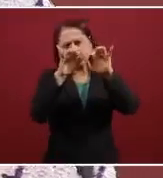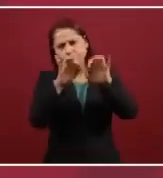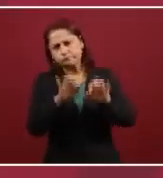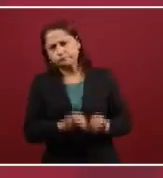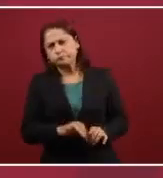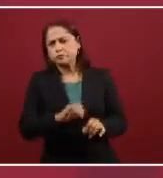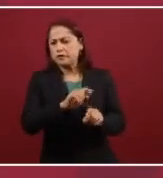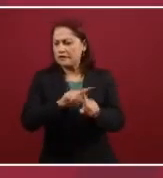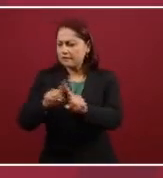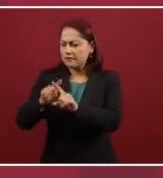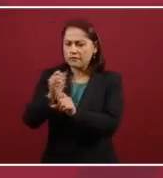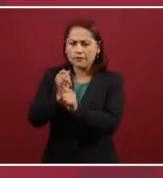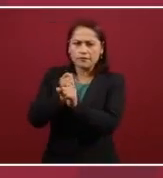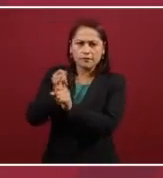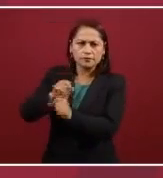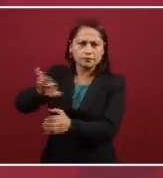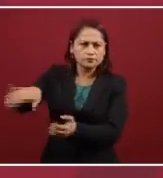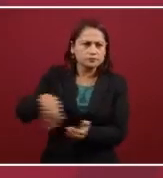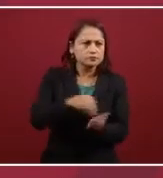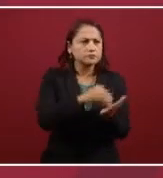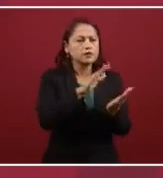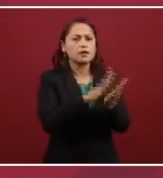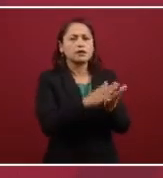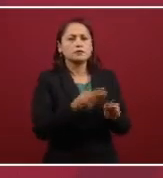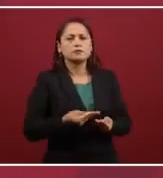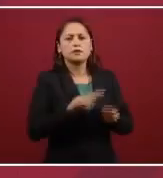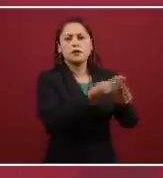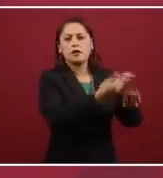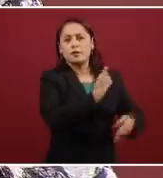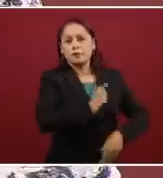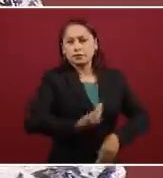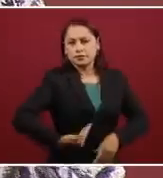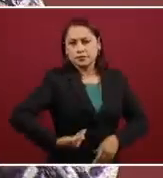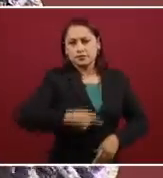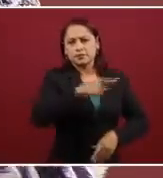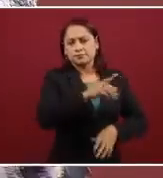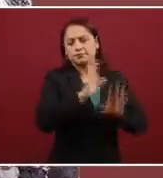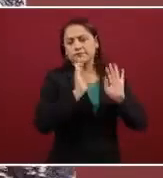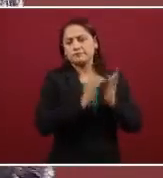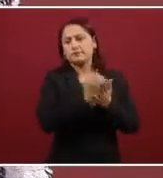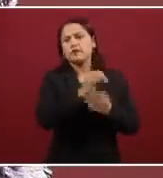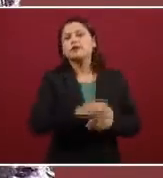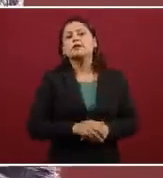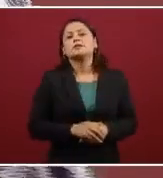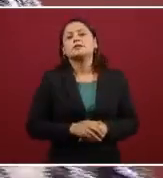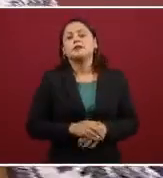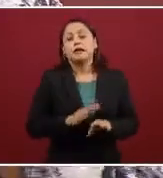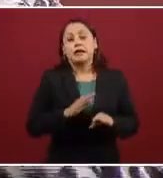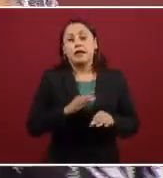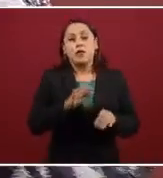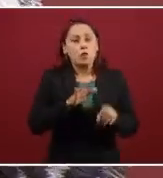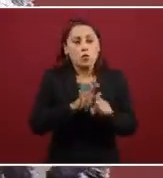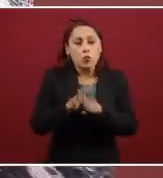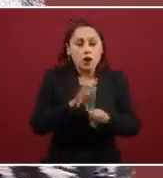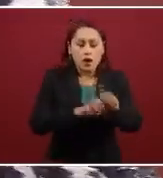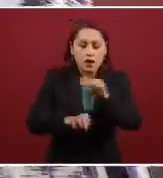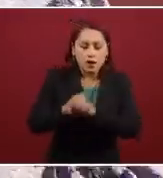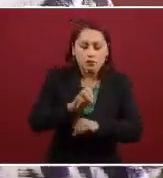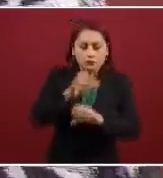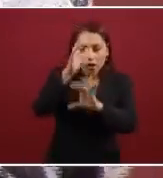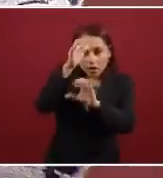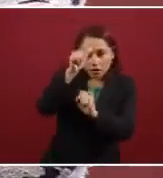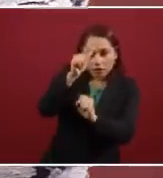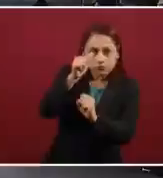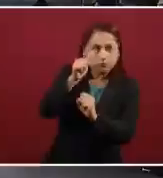información, con la base de datos precisos de qué concesiones vencieron por falta de pagos de derechos,